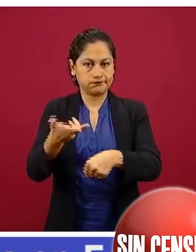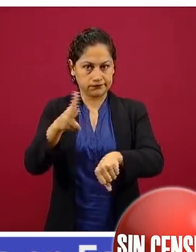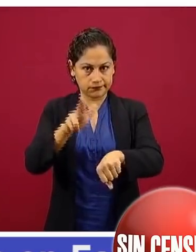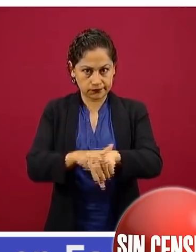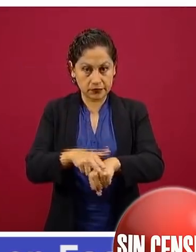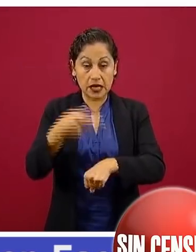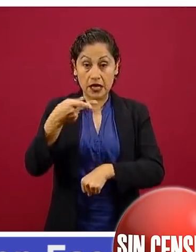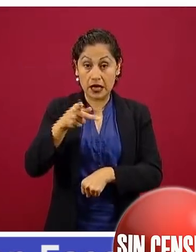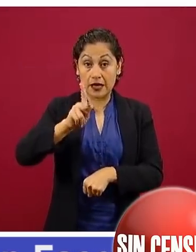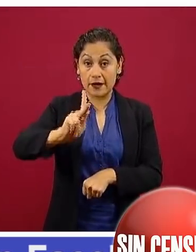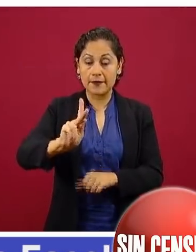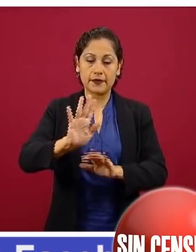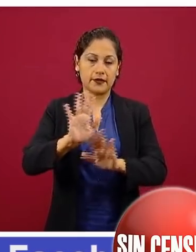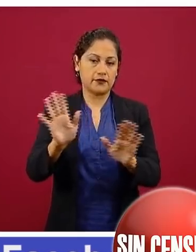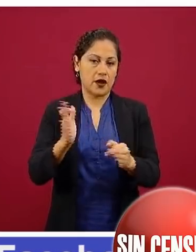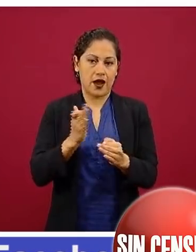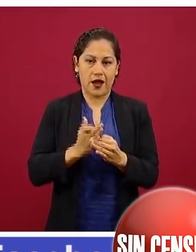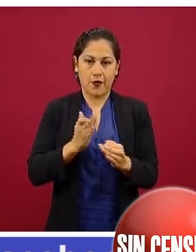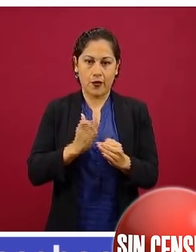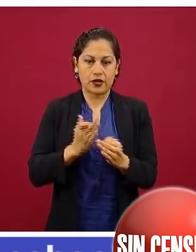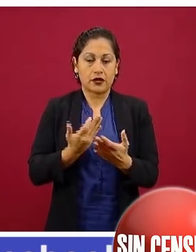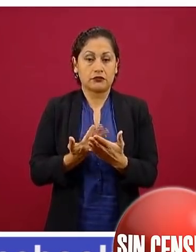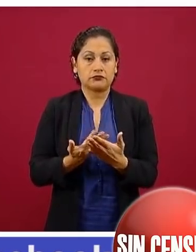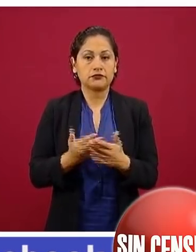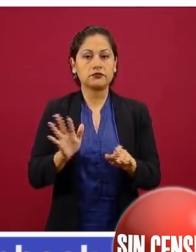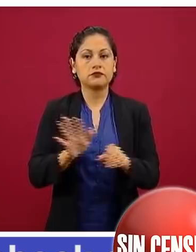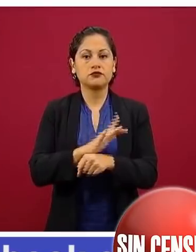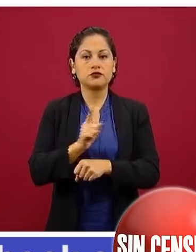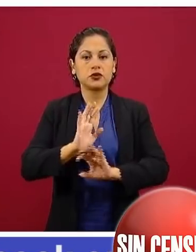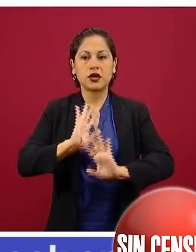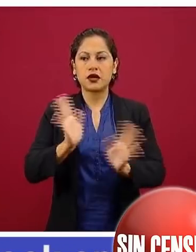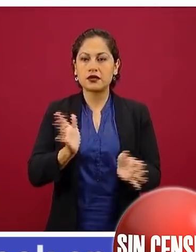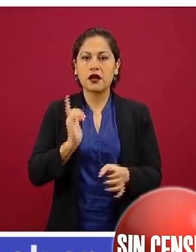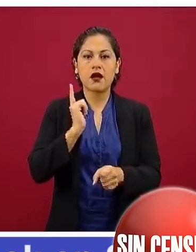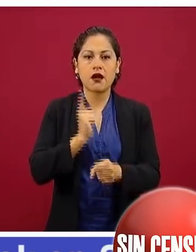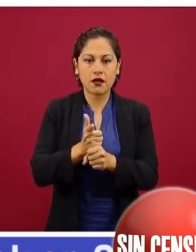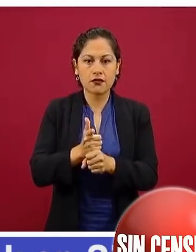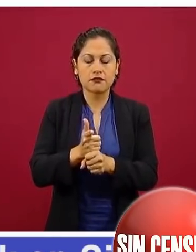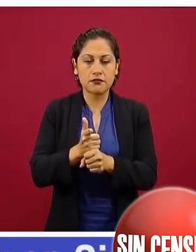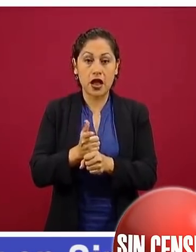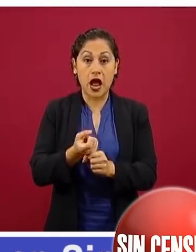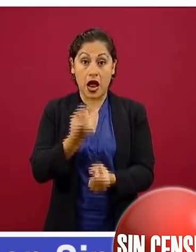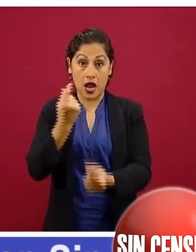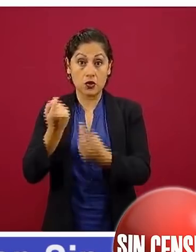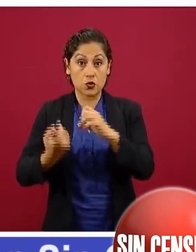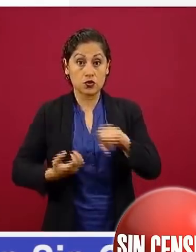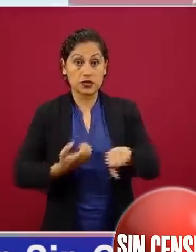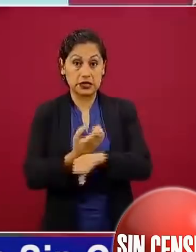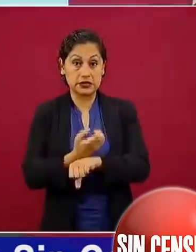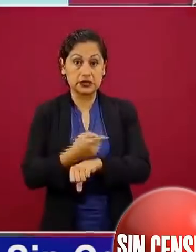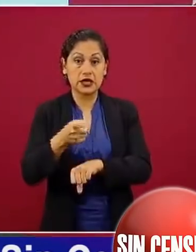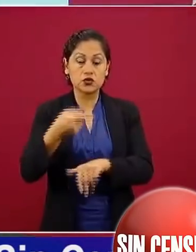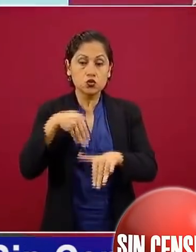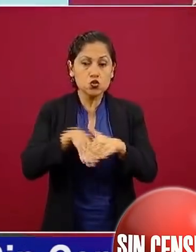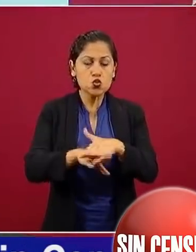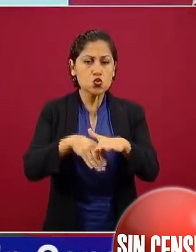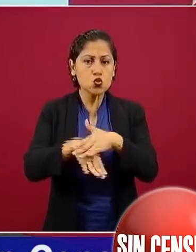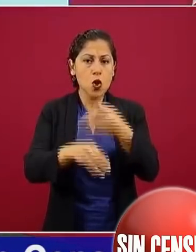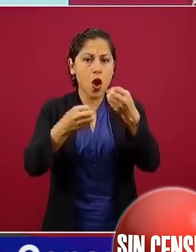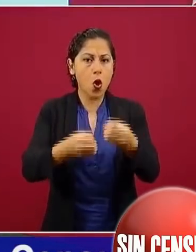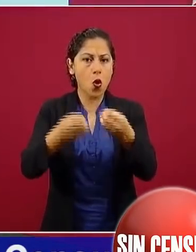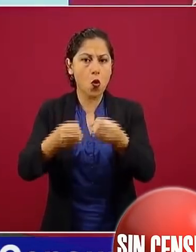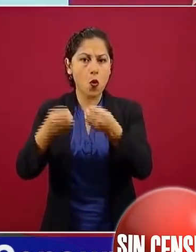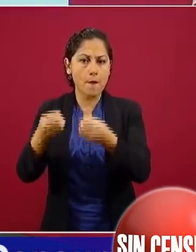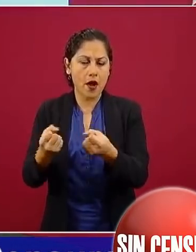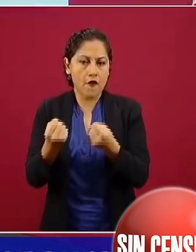vemos señales ya donde la ocupación en algunos sitios ciertamente sigue siendo muy intensa y